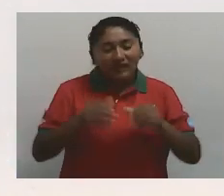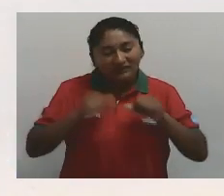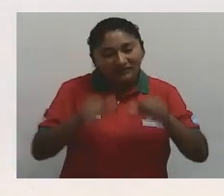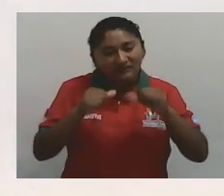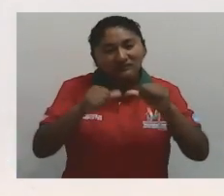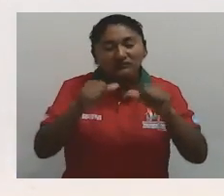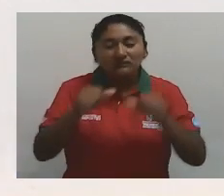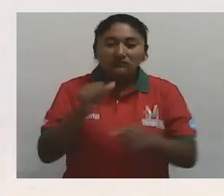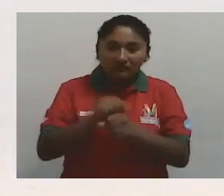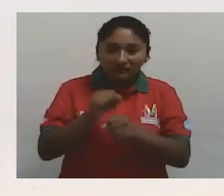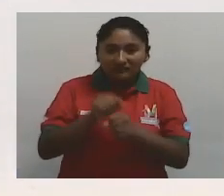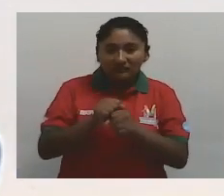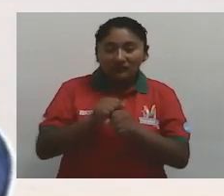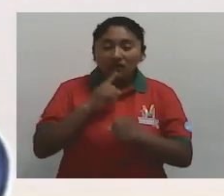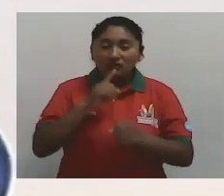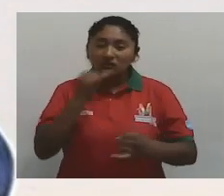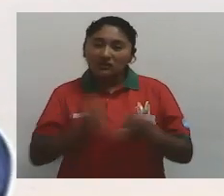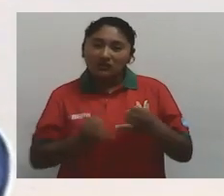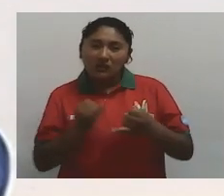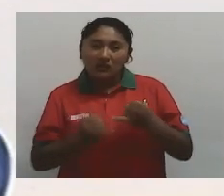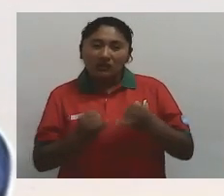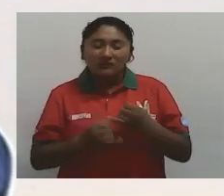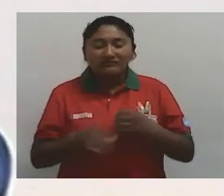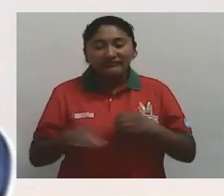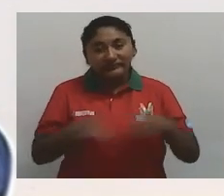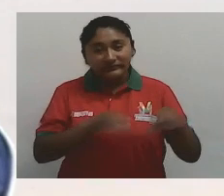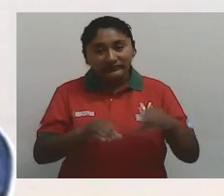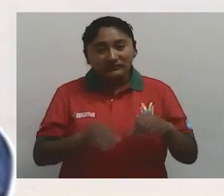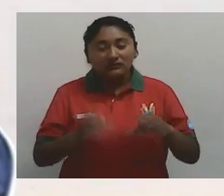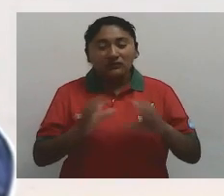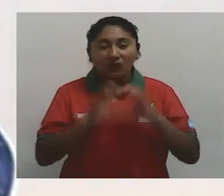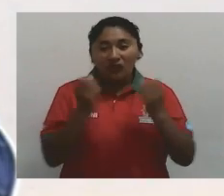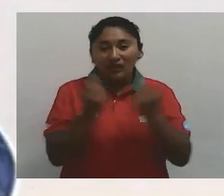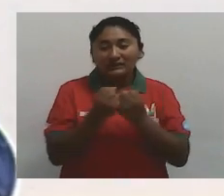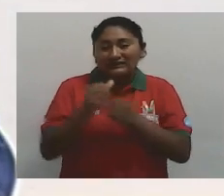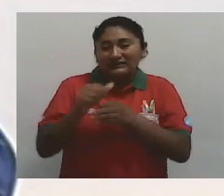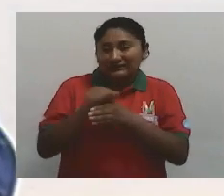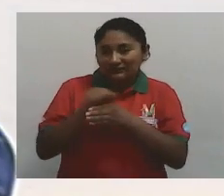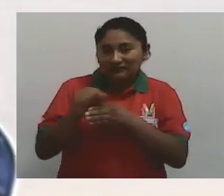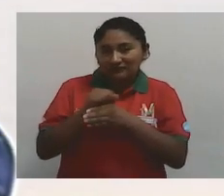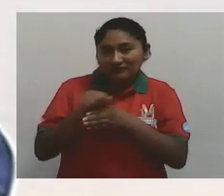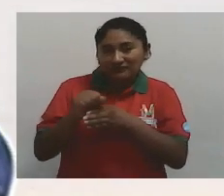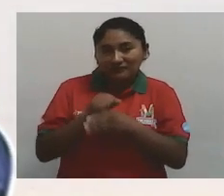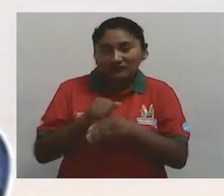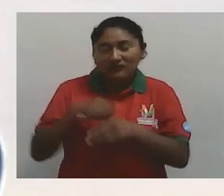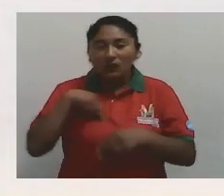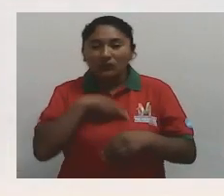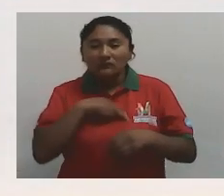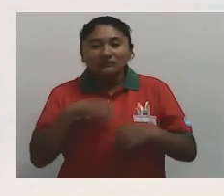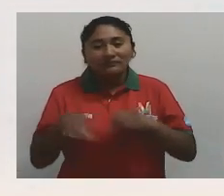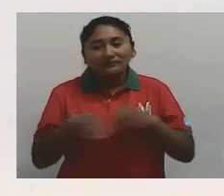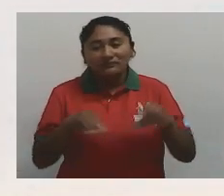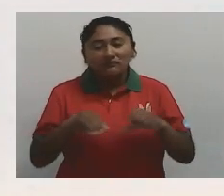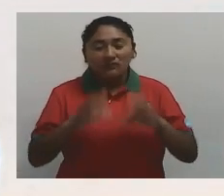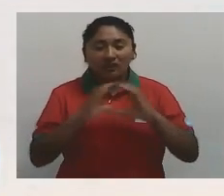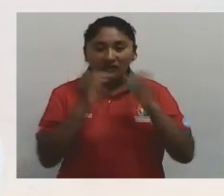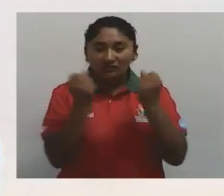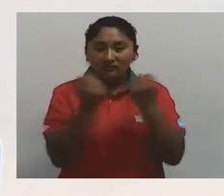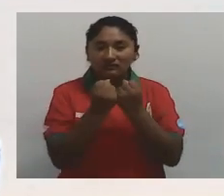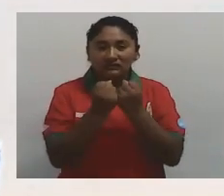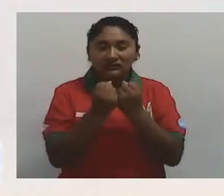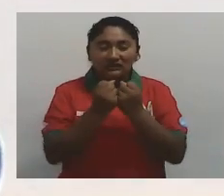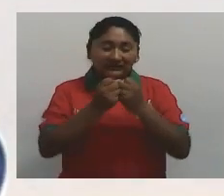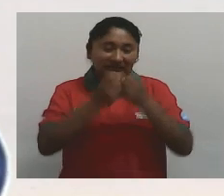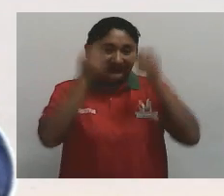parte final, hemos hecho clases prácticas y hemos empezado con las clases teóricas. Tenemos clases